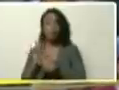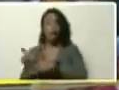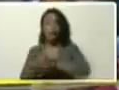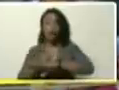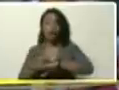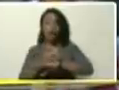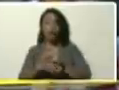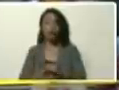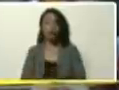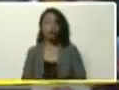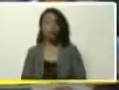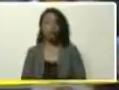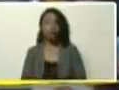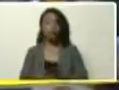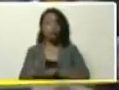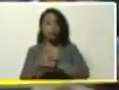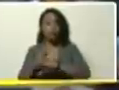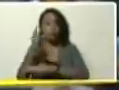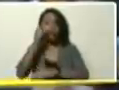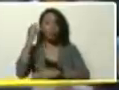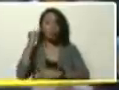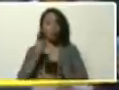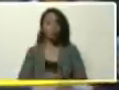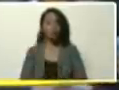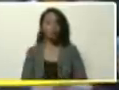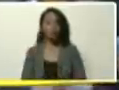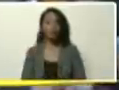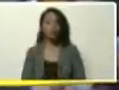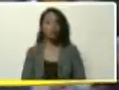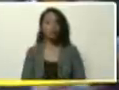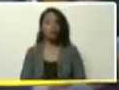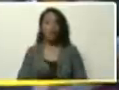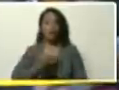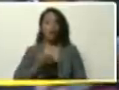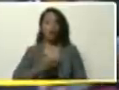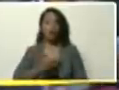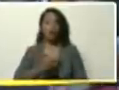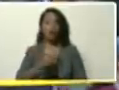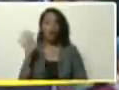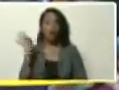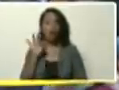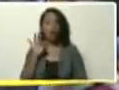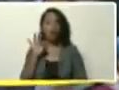gobernadores, gobernadoras y alcaldes electos.